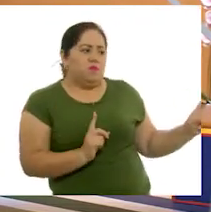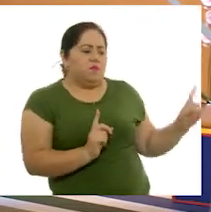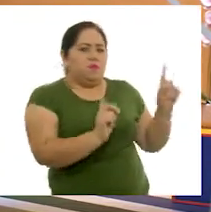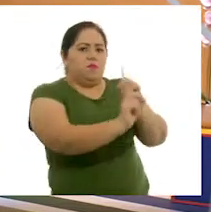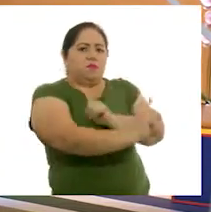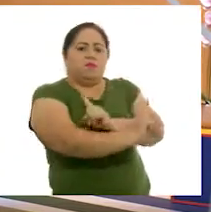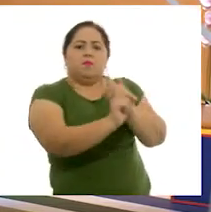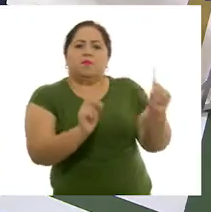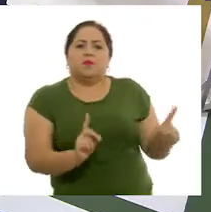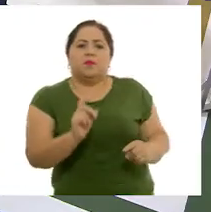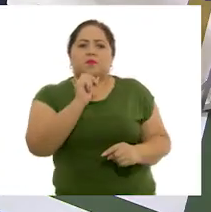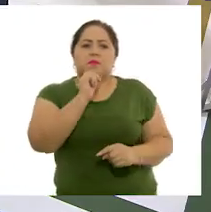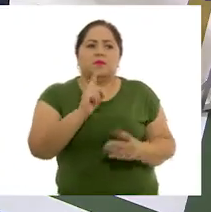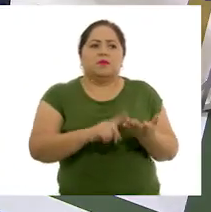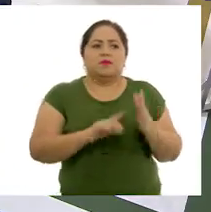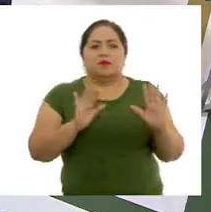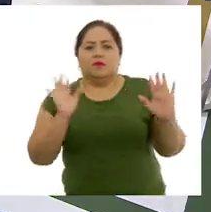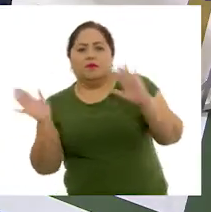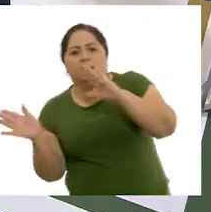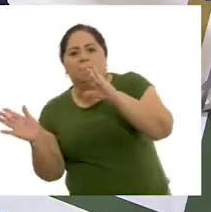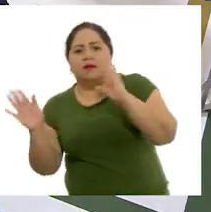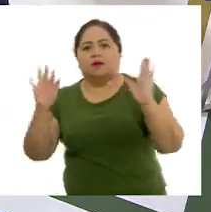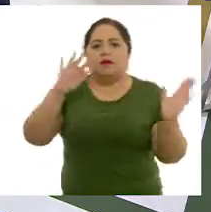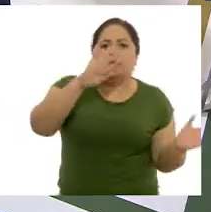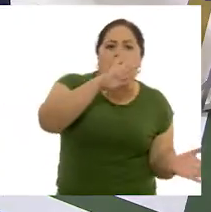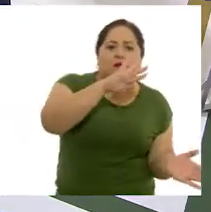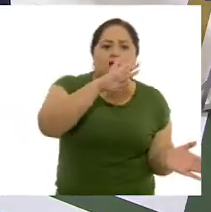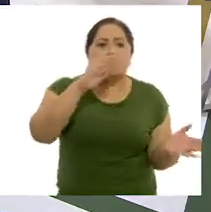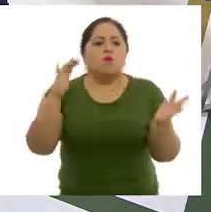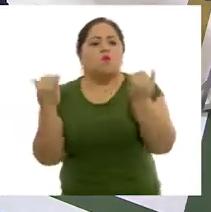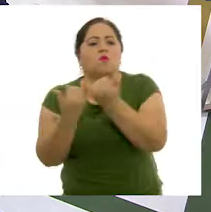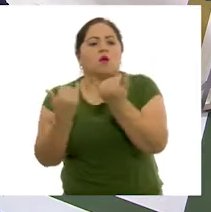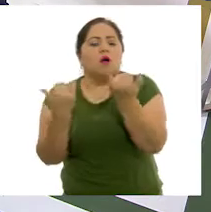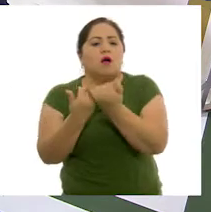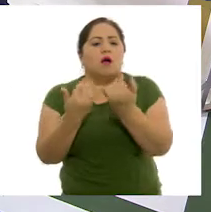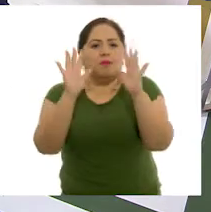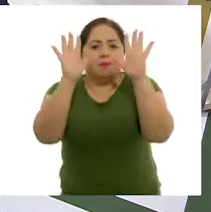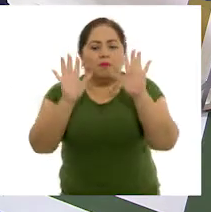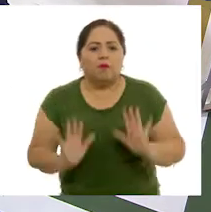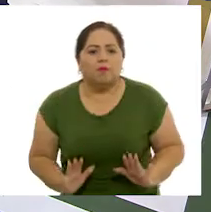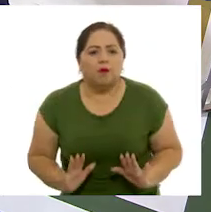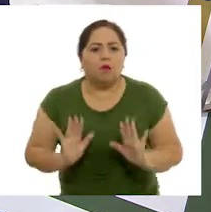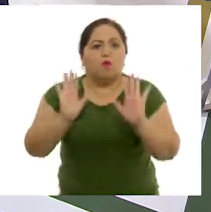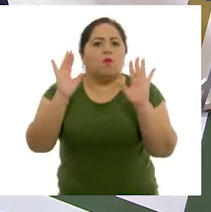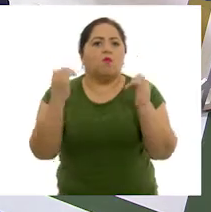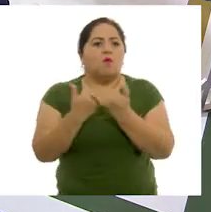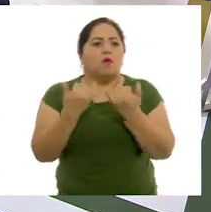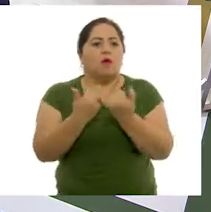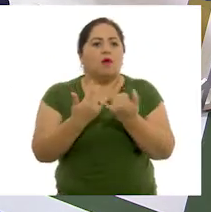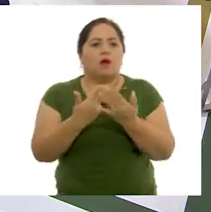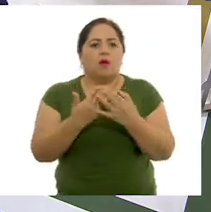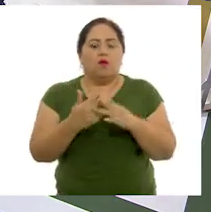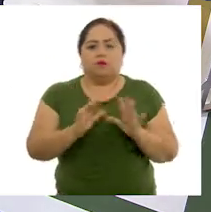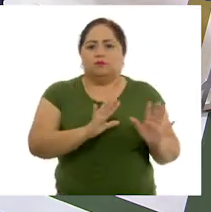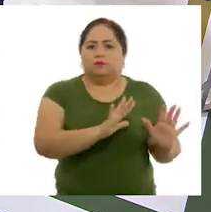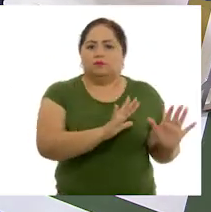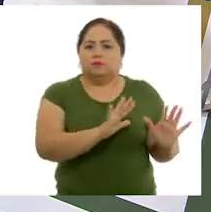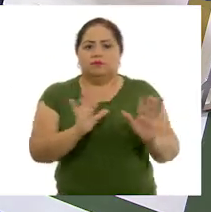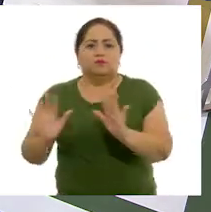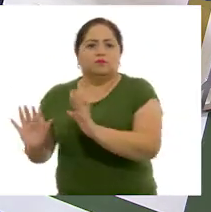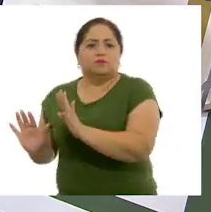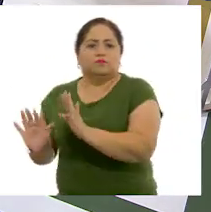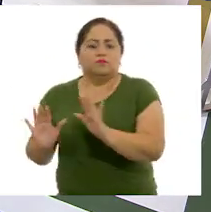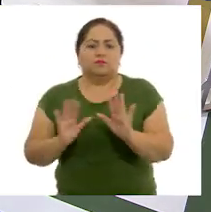manos aquí, ahora nos movemos, ahora para el otro lado, ahora manos arriba, ahora manos abajo, ahora hacia un lado, ahora hacia el otro